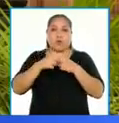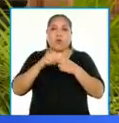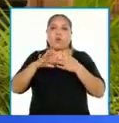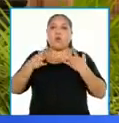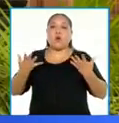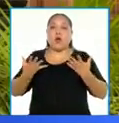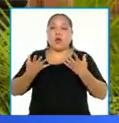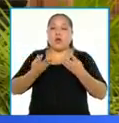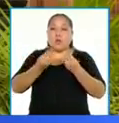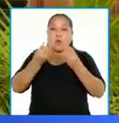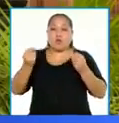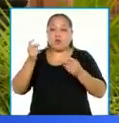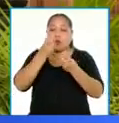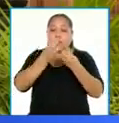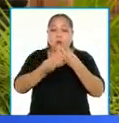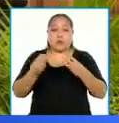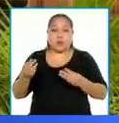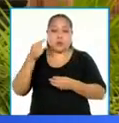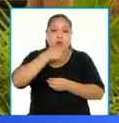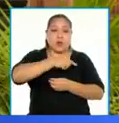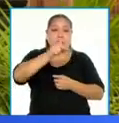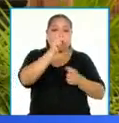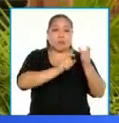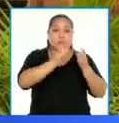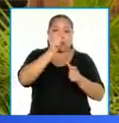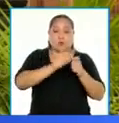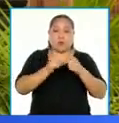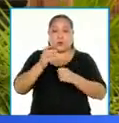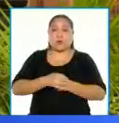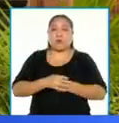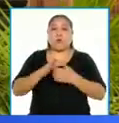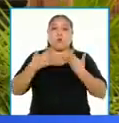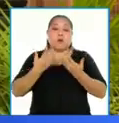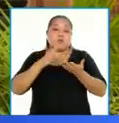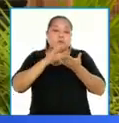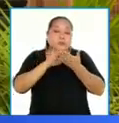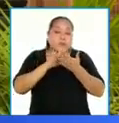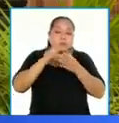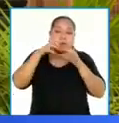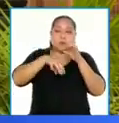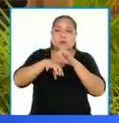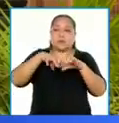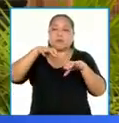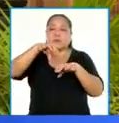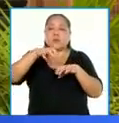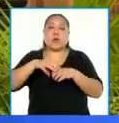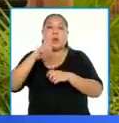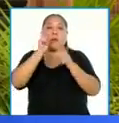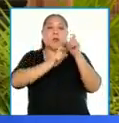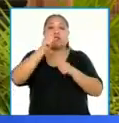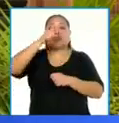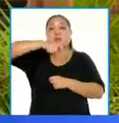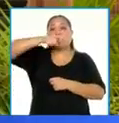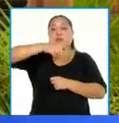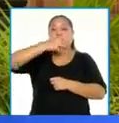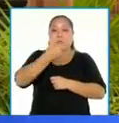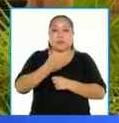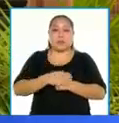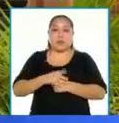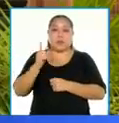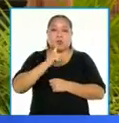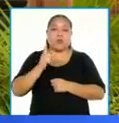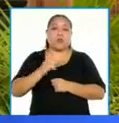suficiente abastecimiento, incluso las personas pueden hacerlo por excepción, es decir, personas que necesitan, no